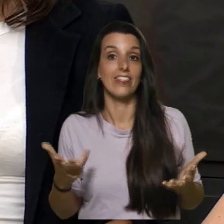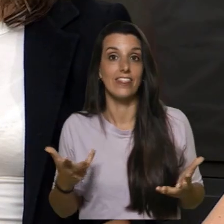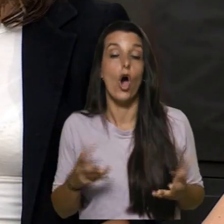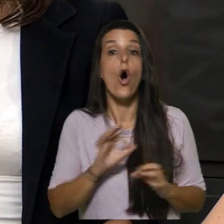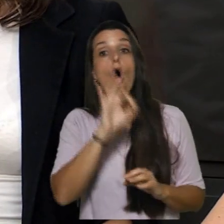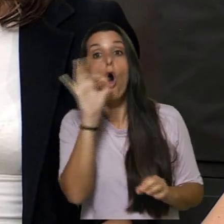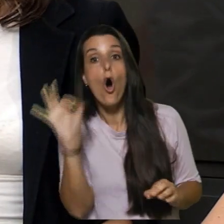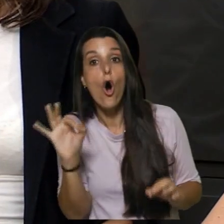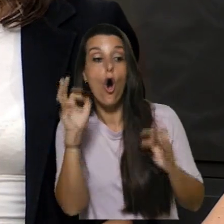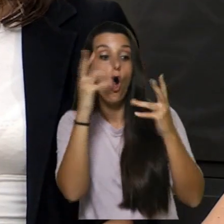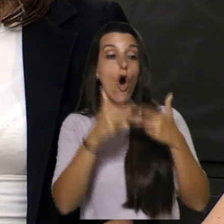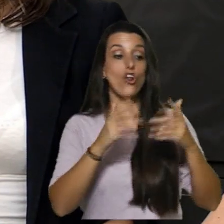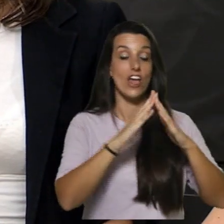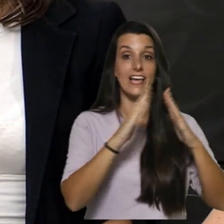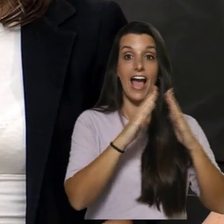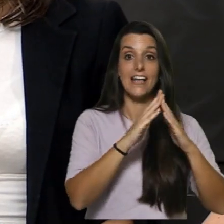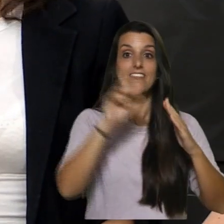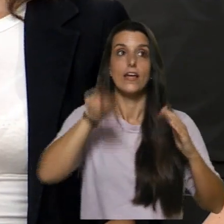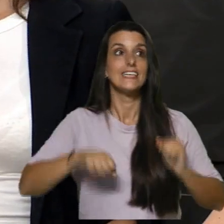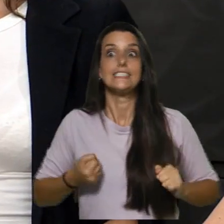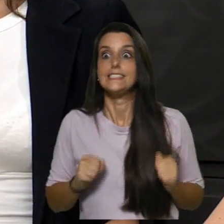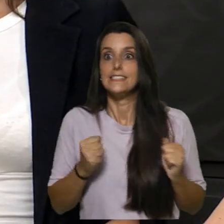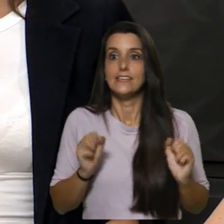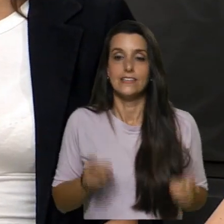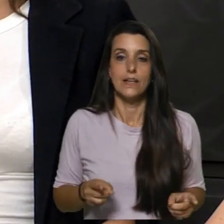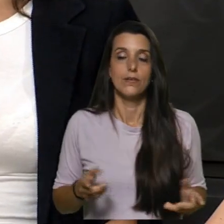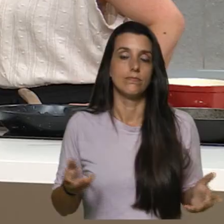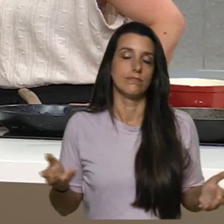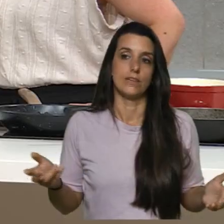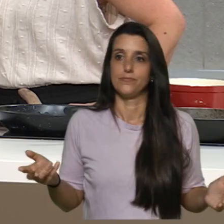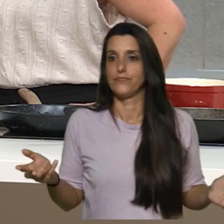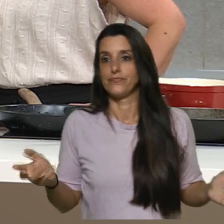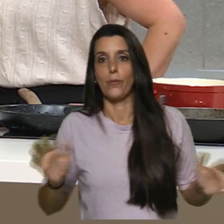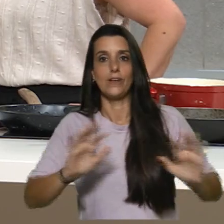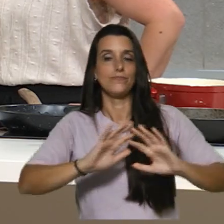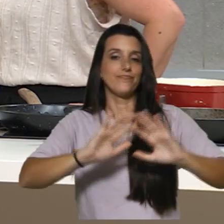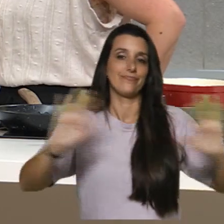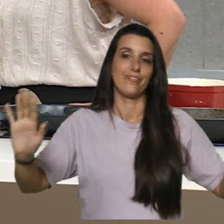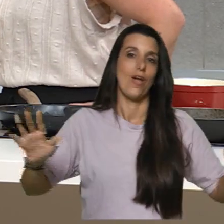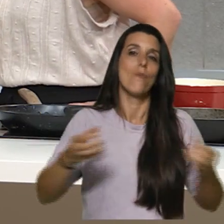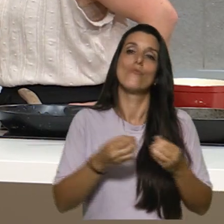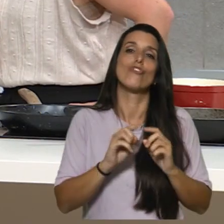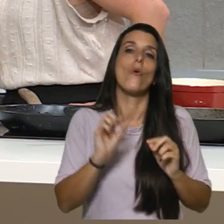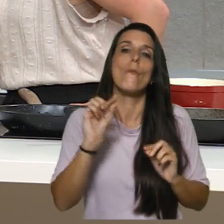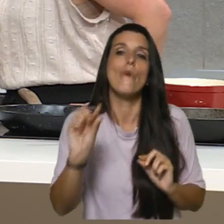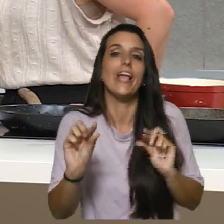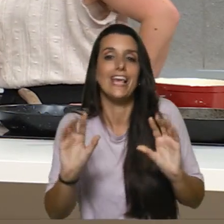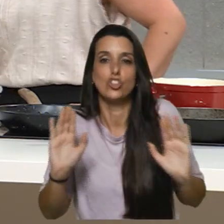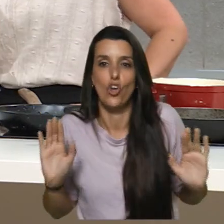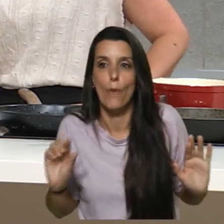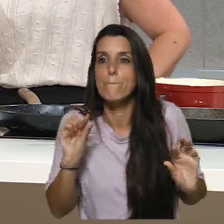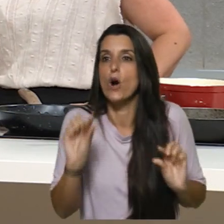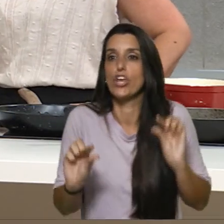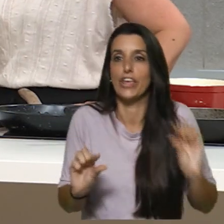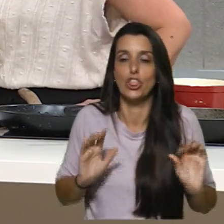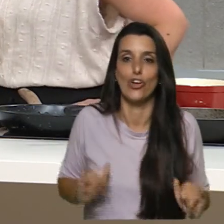O el orden de la casa te provoca ansiedad también. Chicos, nunca, mucho no. Es como que es importante encontrar el equilibrio. El equilibrio, el